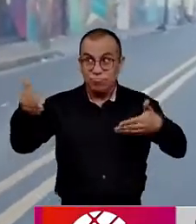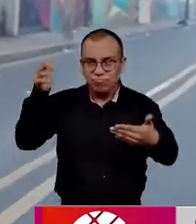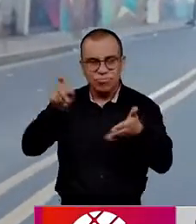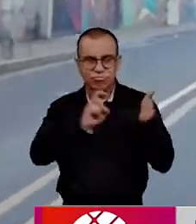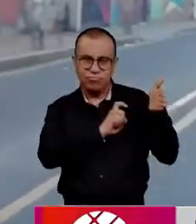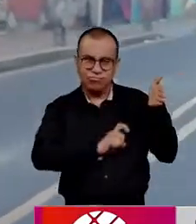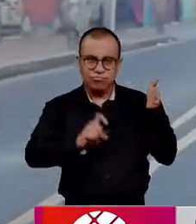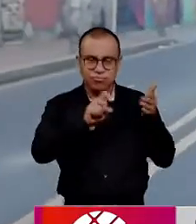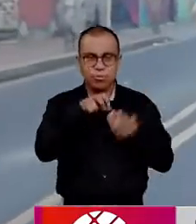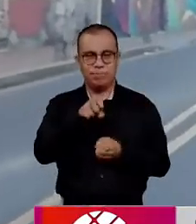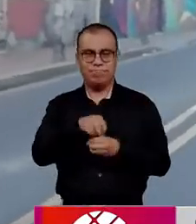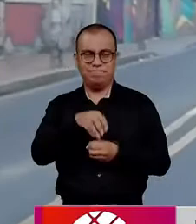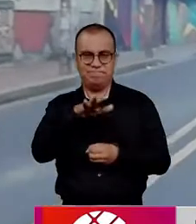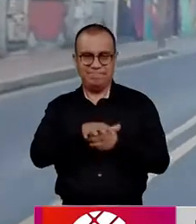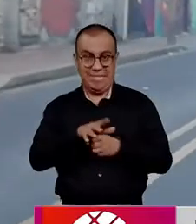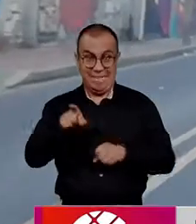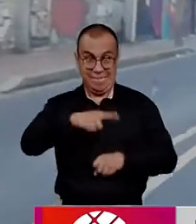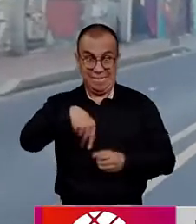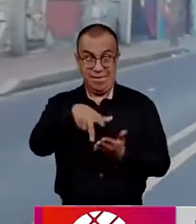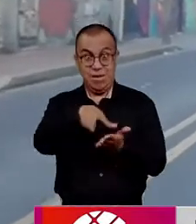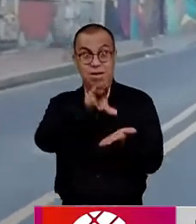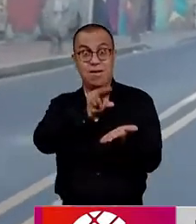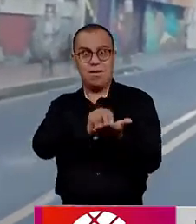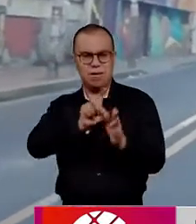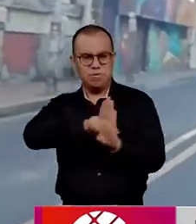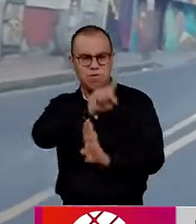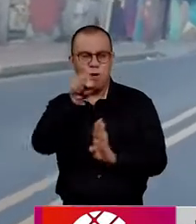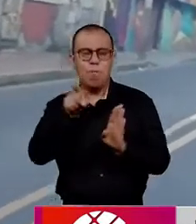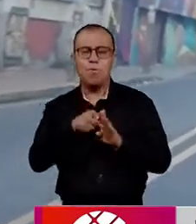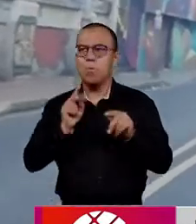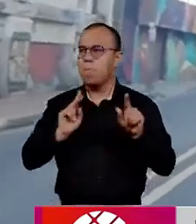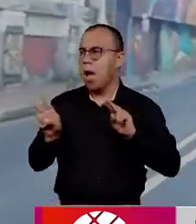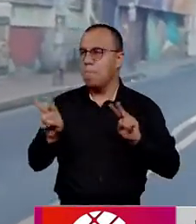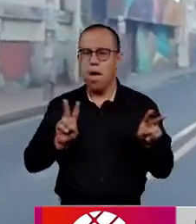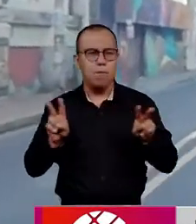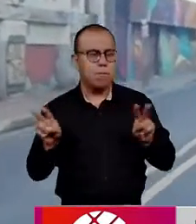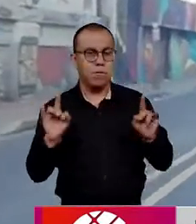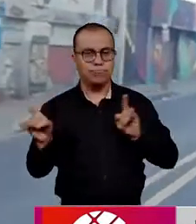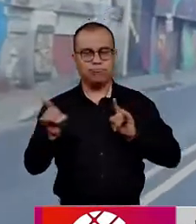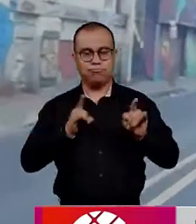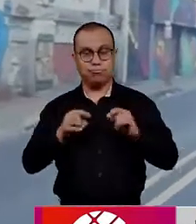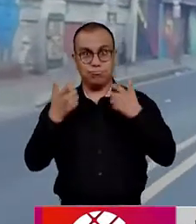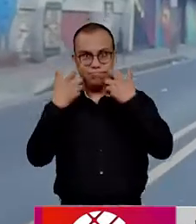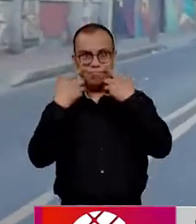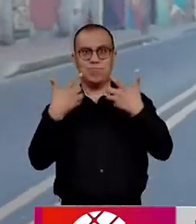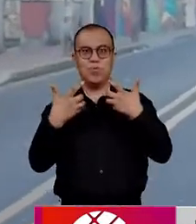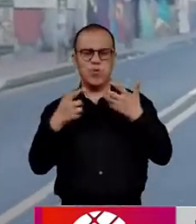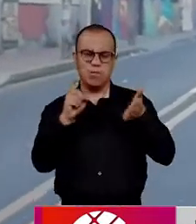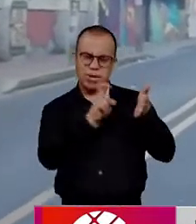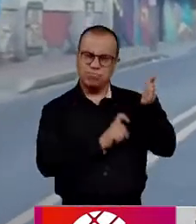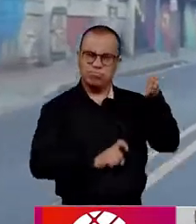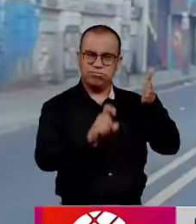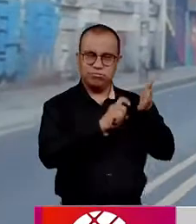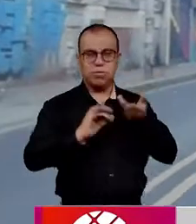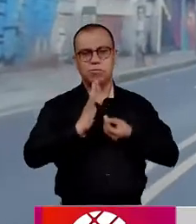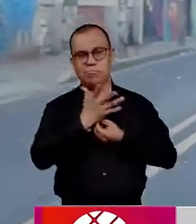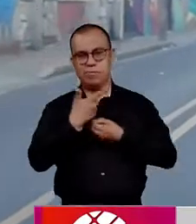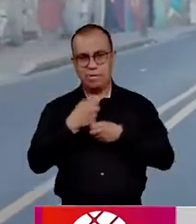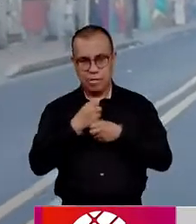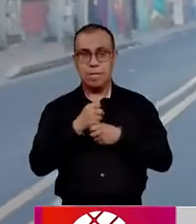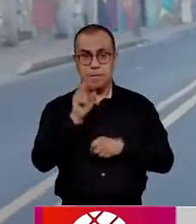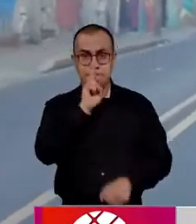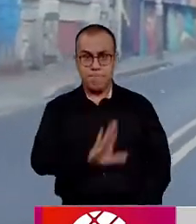Aranda. Prácticamente una exposición de arte al aire libre con murales impresionantes pintados por artistas nacionales